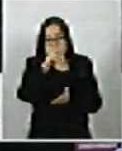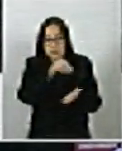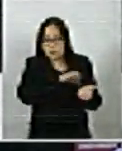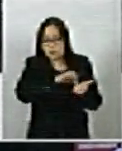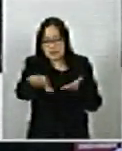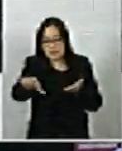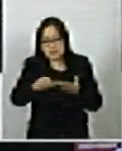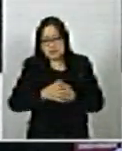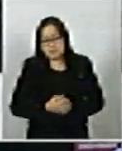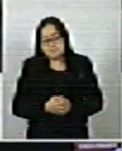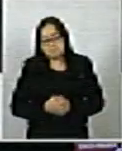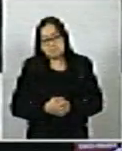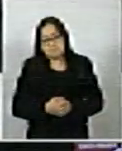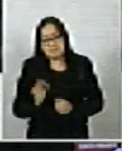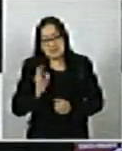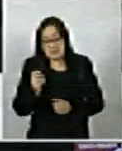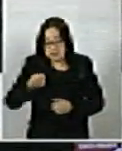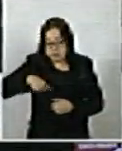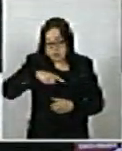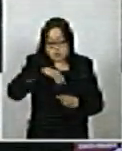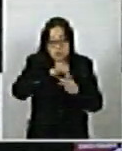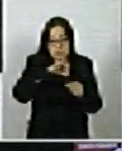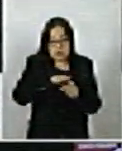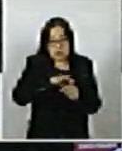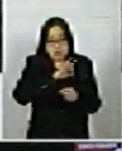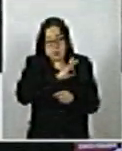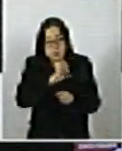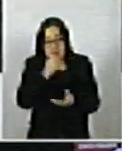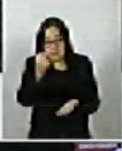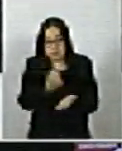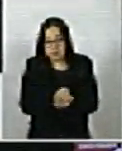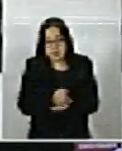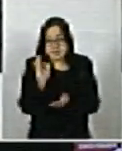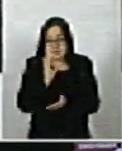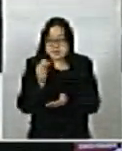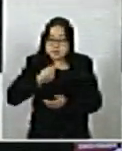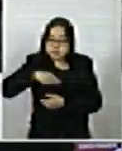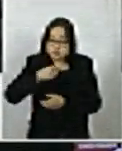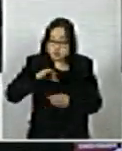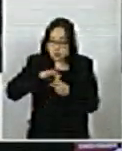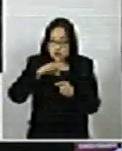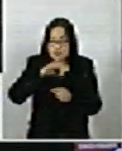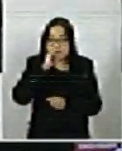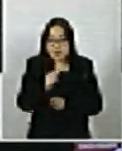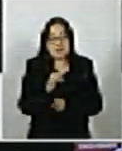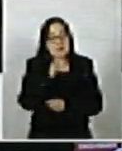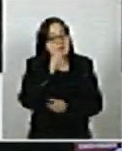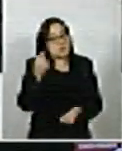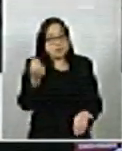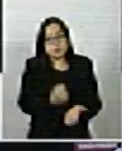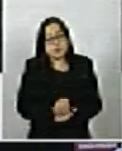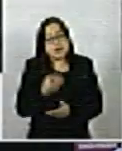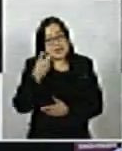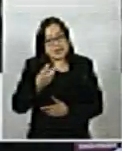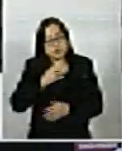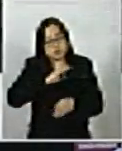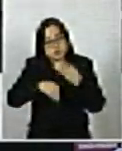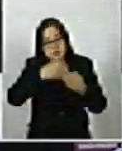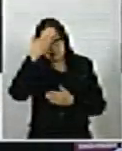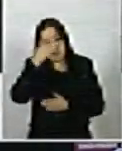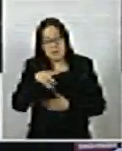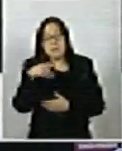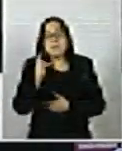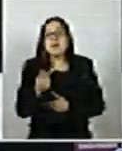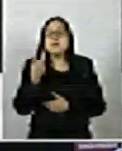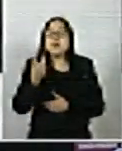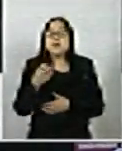También, sin nuestros votos no se puede aprobar una resolución. Es el invento que no se sabe, y eso ha